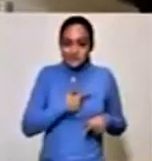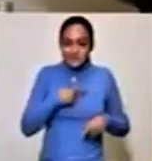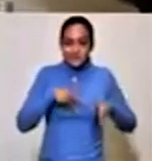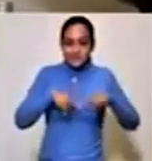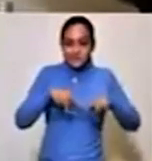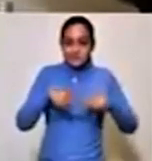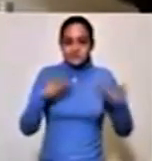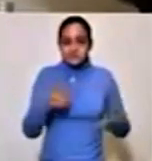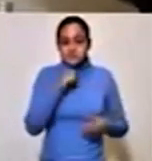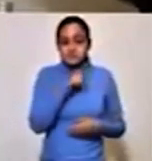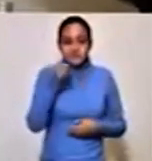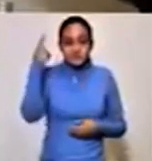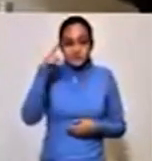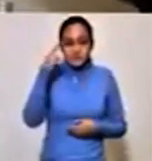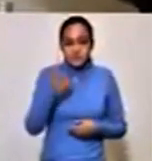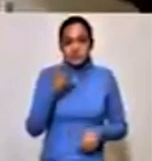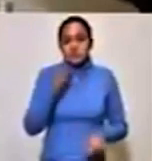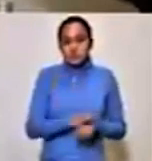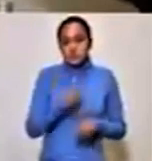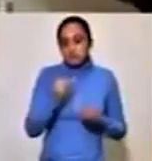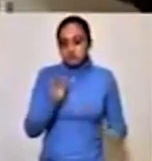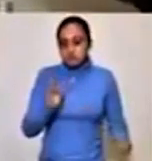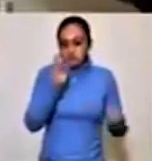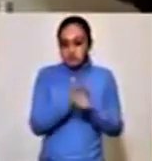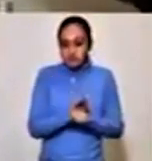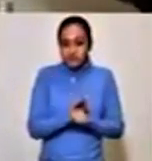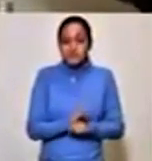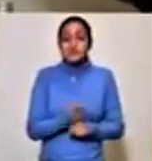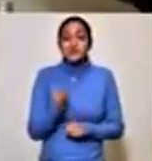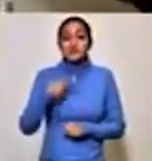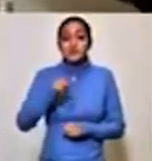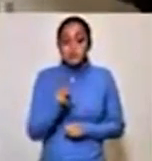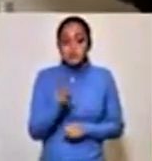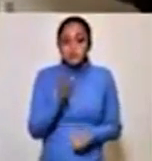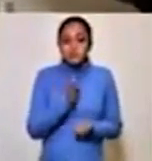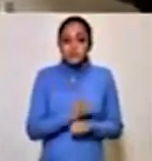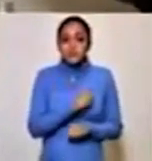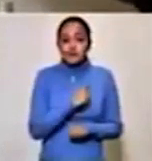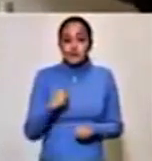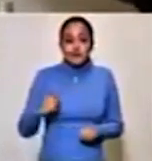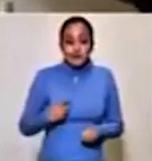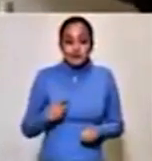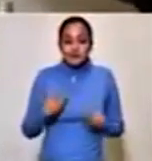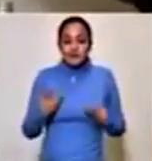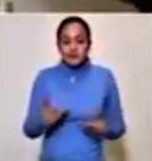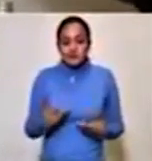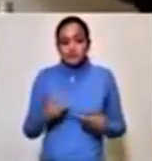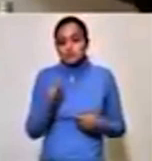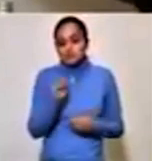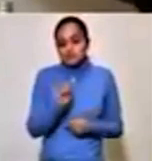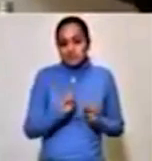el Puebla, pues, en Puebla mucho respaldo, pero debe haber, sí, sin duda,